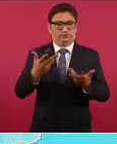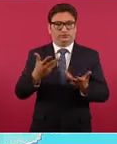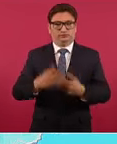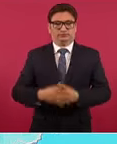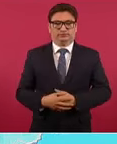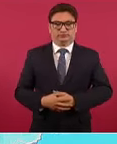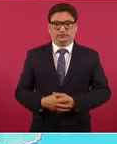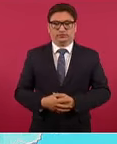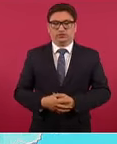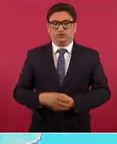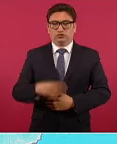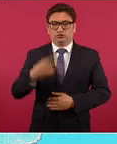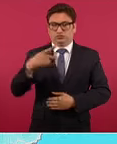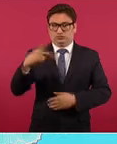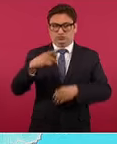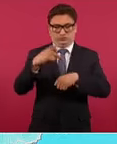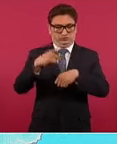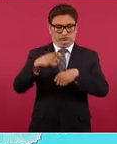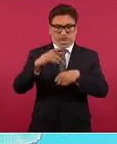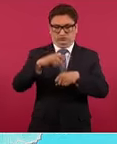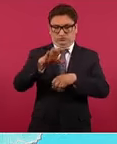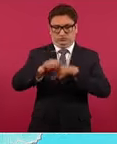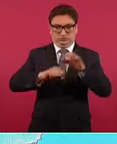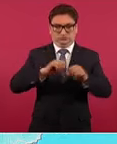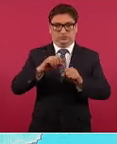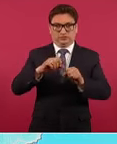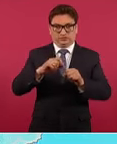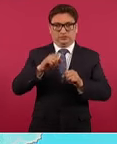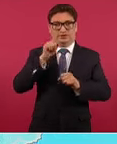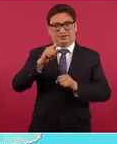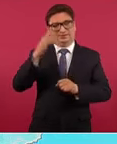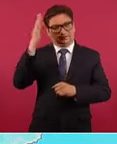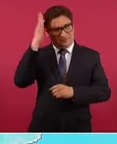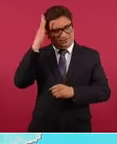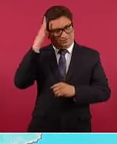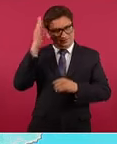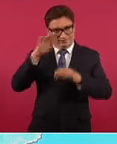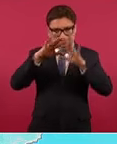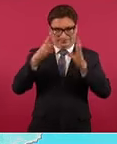sus piedras de aquí las cabezas